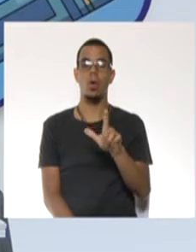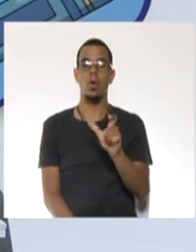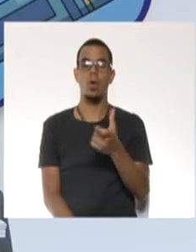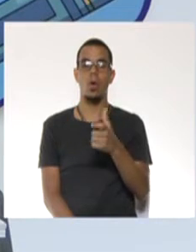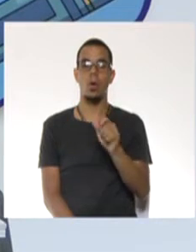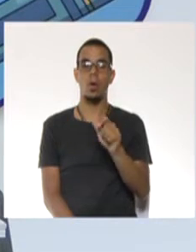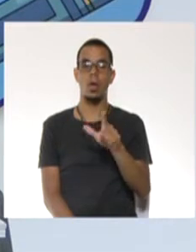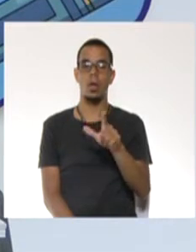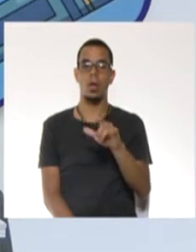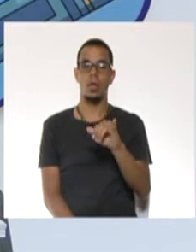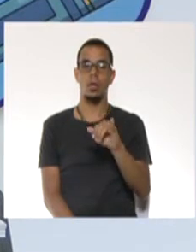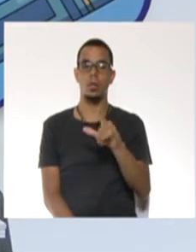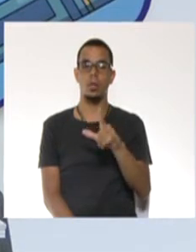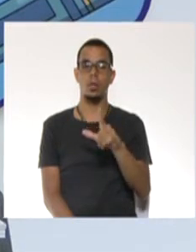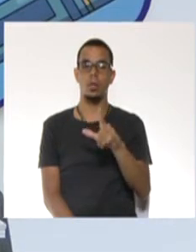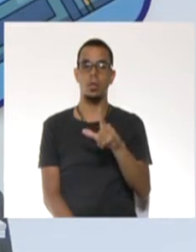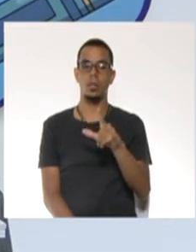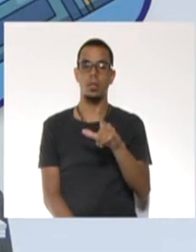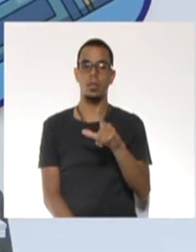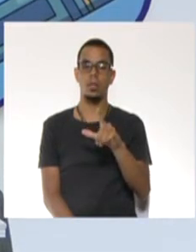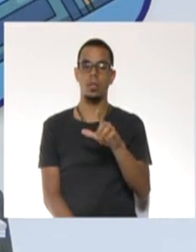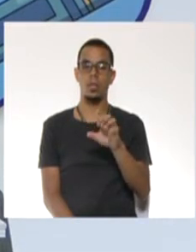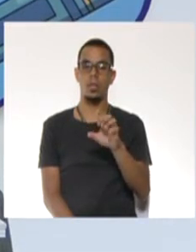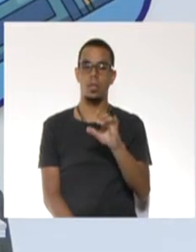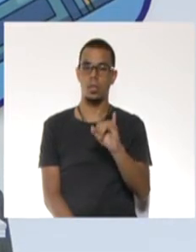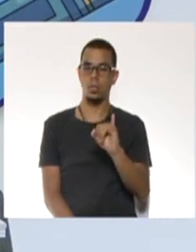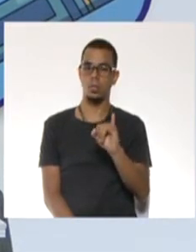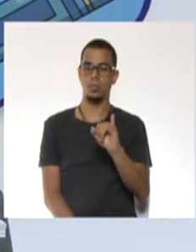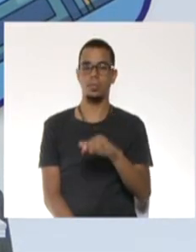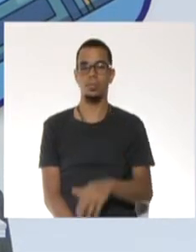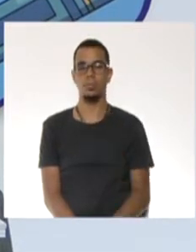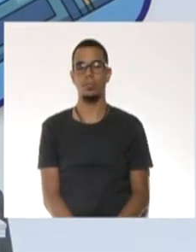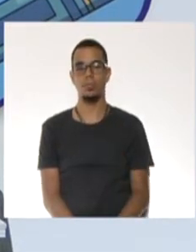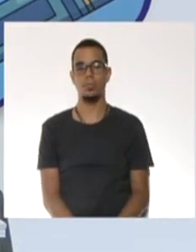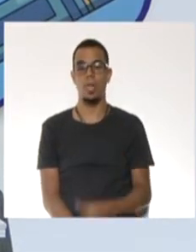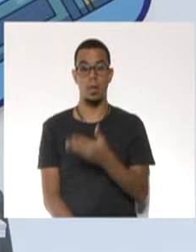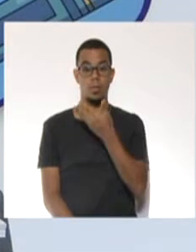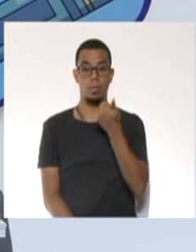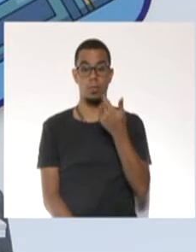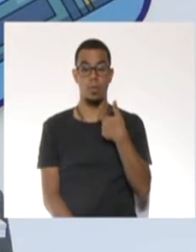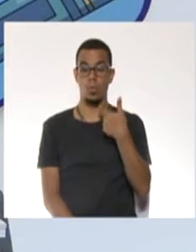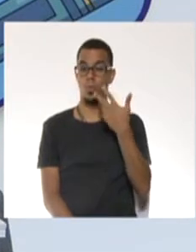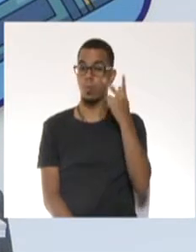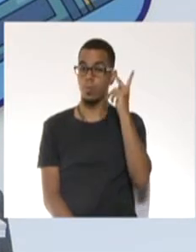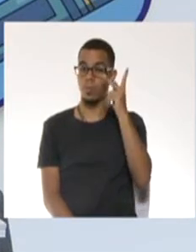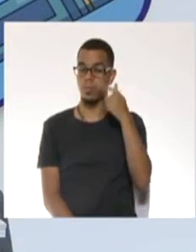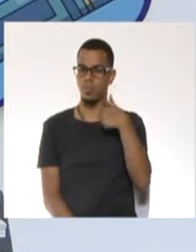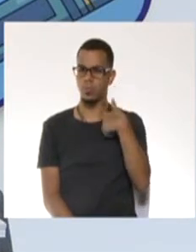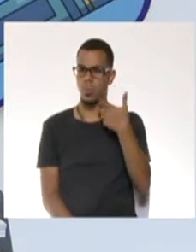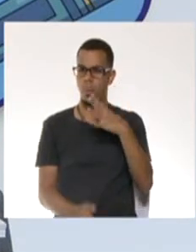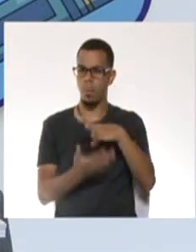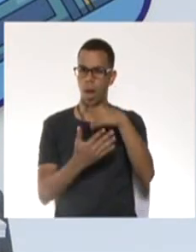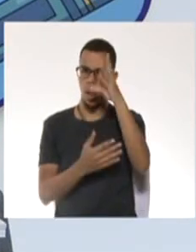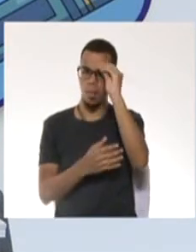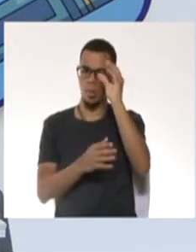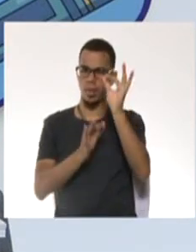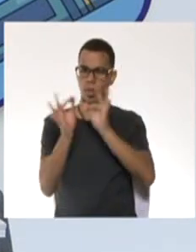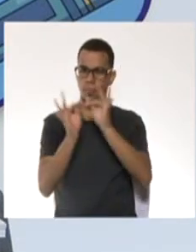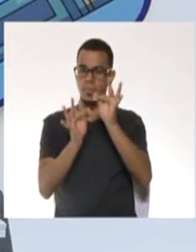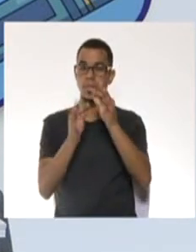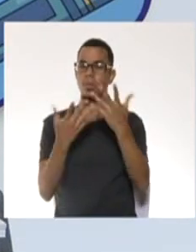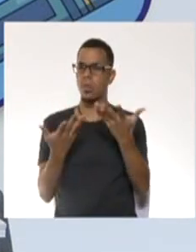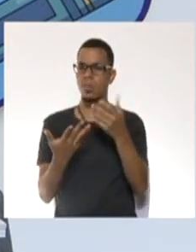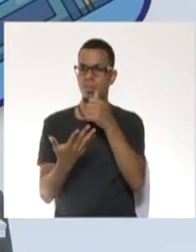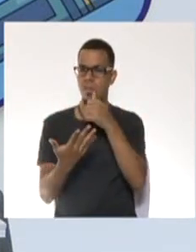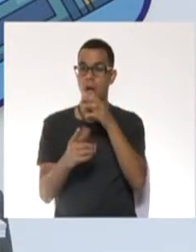matemático, astrónomo, nos plantea que el mejor maestro para el estudio de la física es la naturaleza. Por eso que nosotros en casa